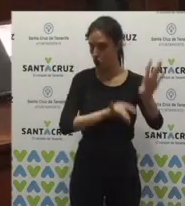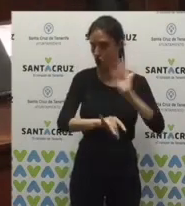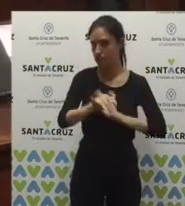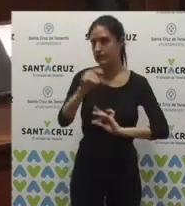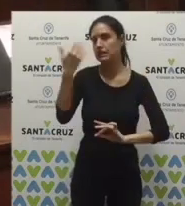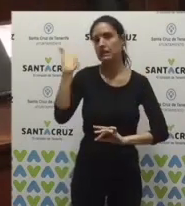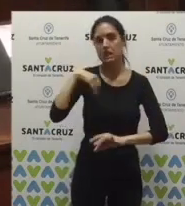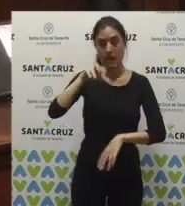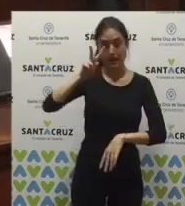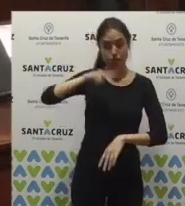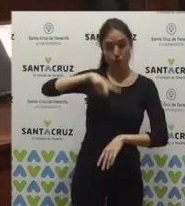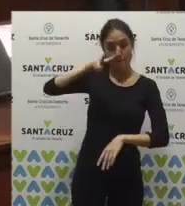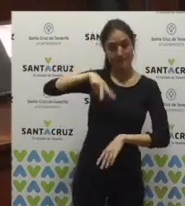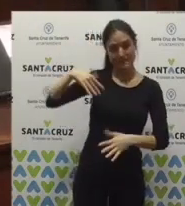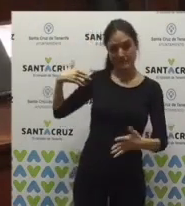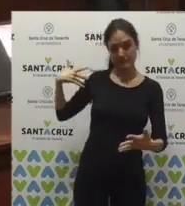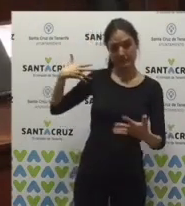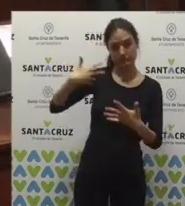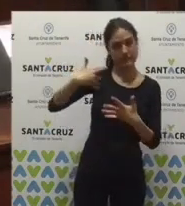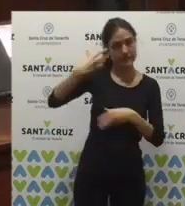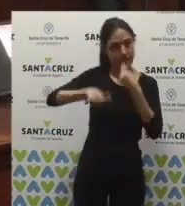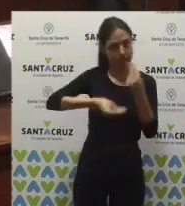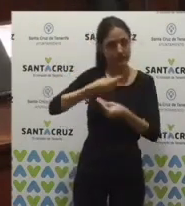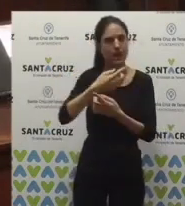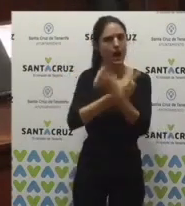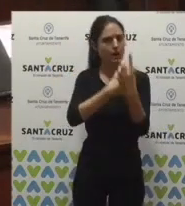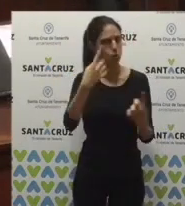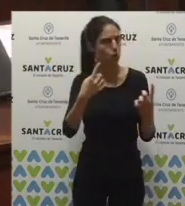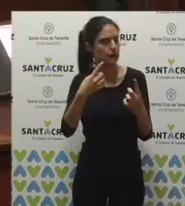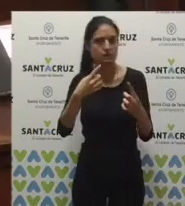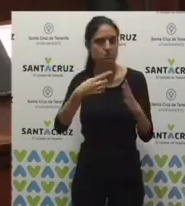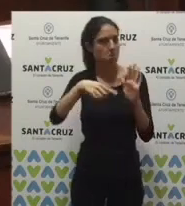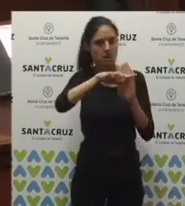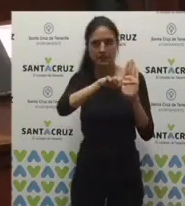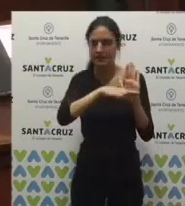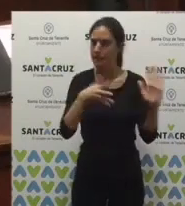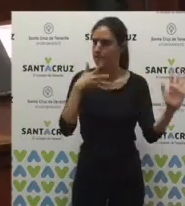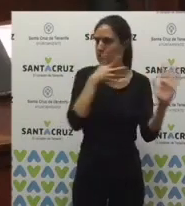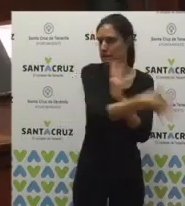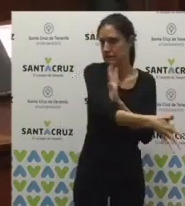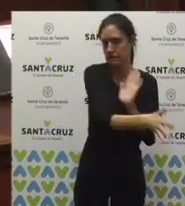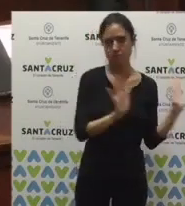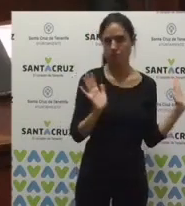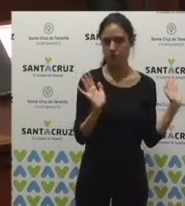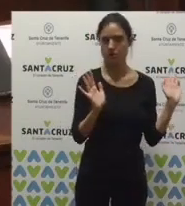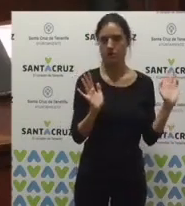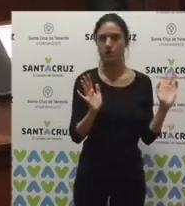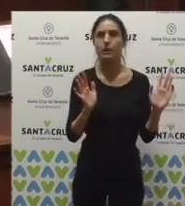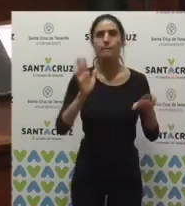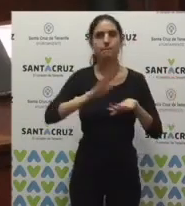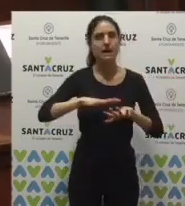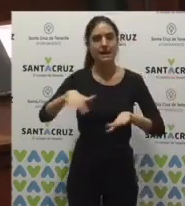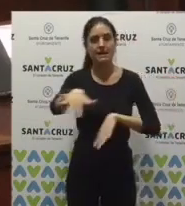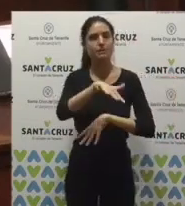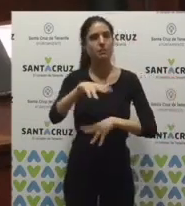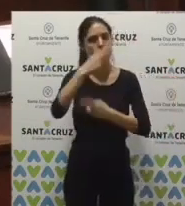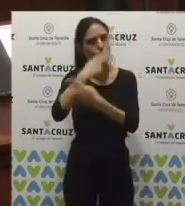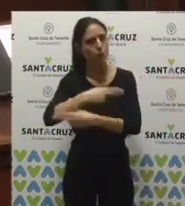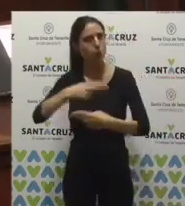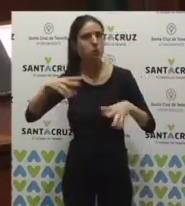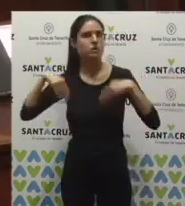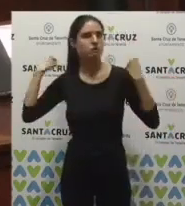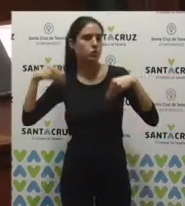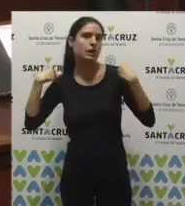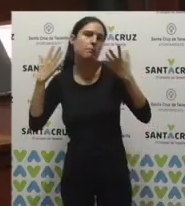estos dos meses y muchas de ellas han venido para quedarse y esta forma de disfrutar del espacio público de una manera distinta